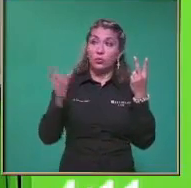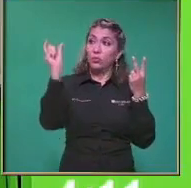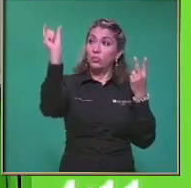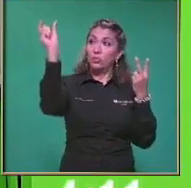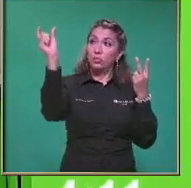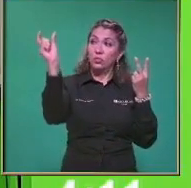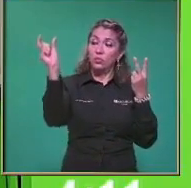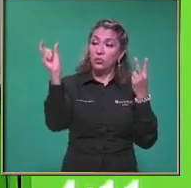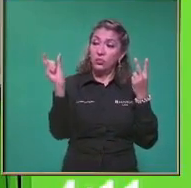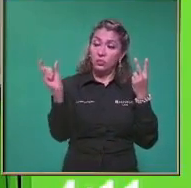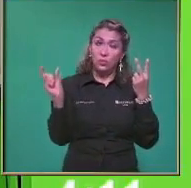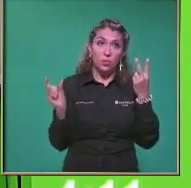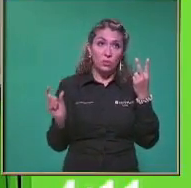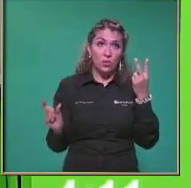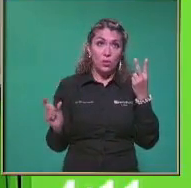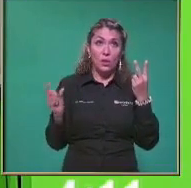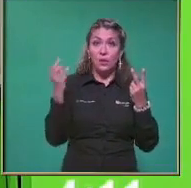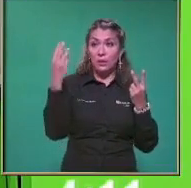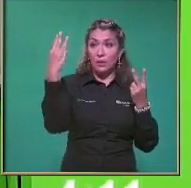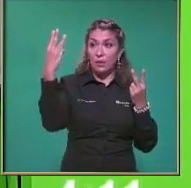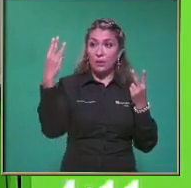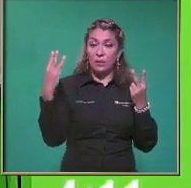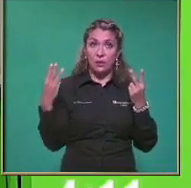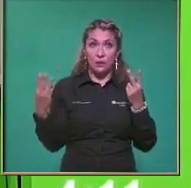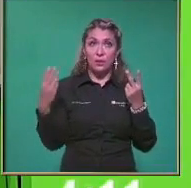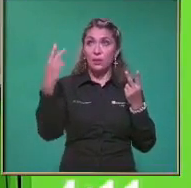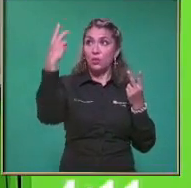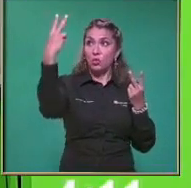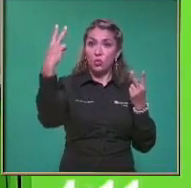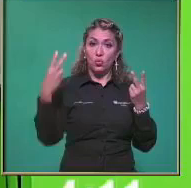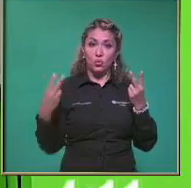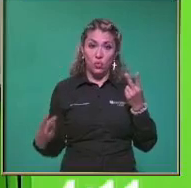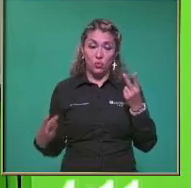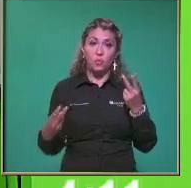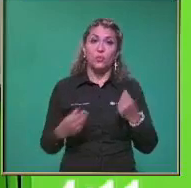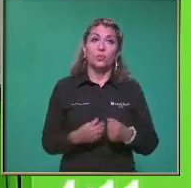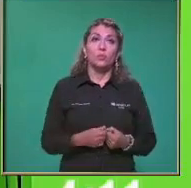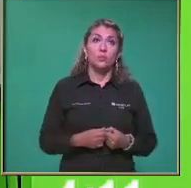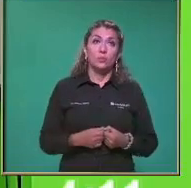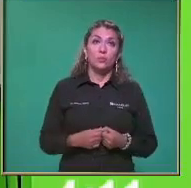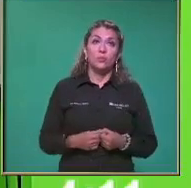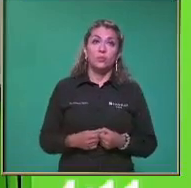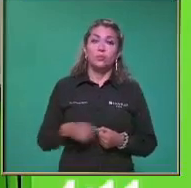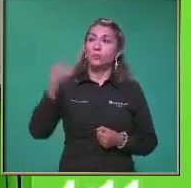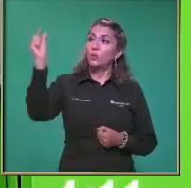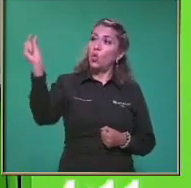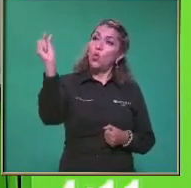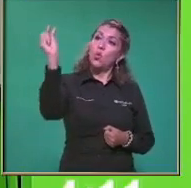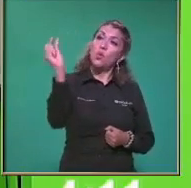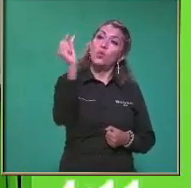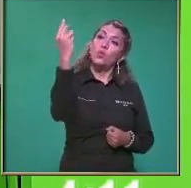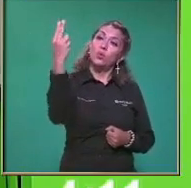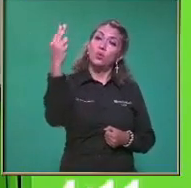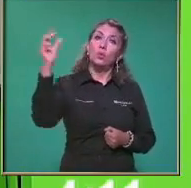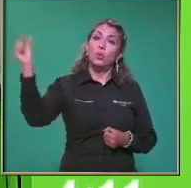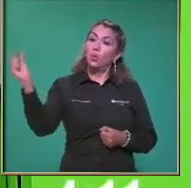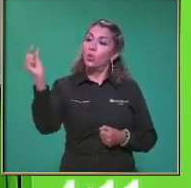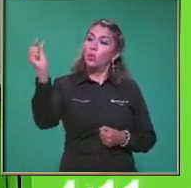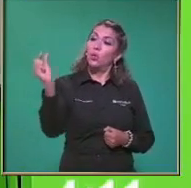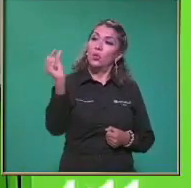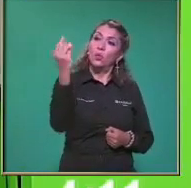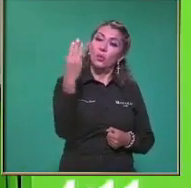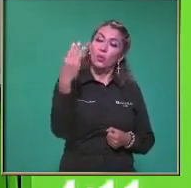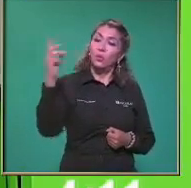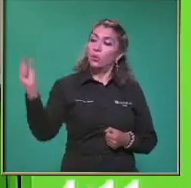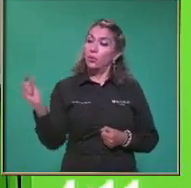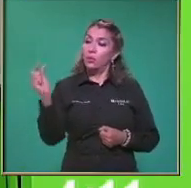3 decimales y tengo 2 cantidades que tienen 2 decimales. Para hacerlo más sencillo de comparar, pues le agrego un